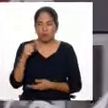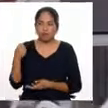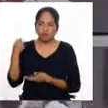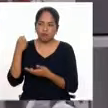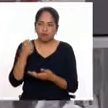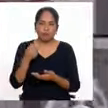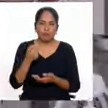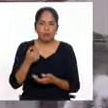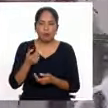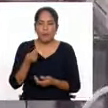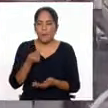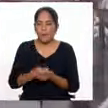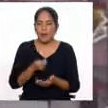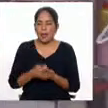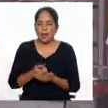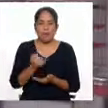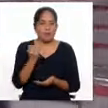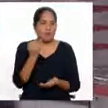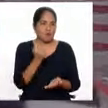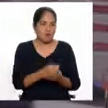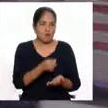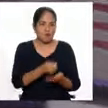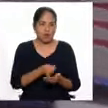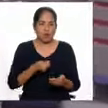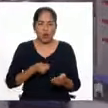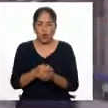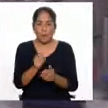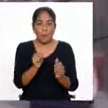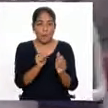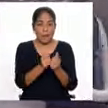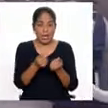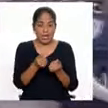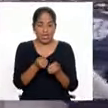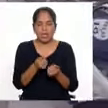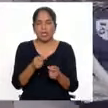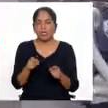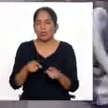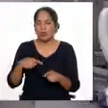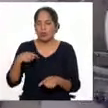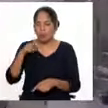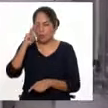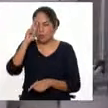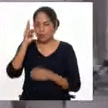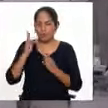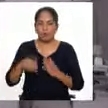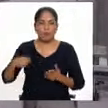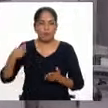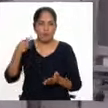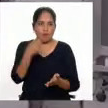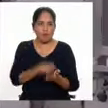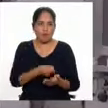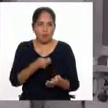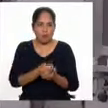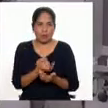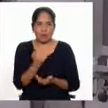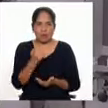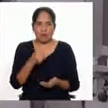de los impuestos que hasta cuando compramos un pan, el peruano está colocando ahí su